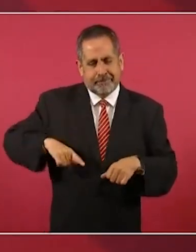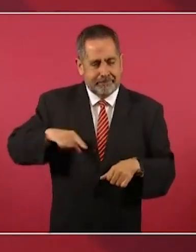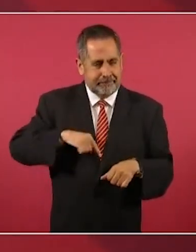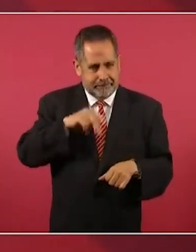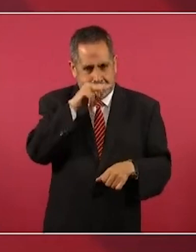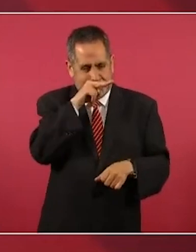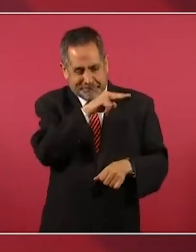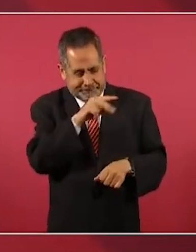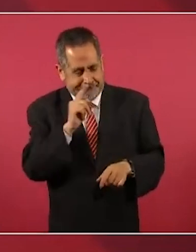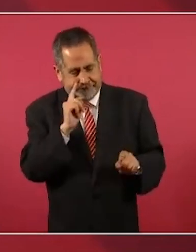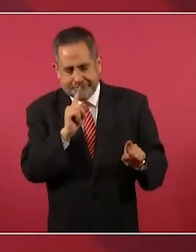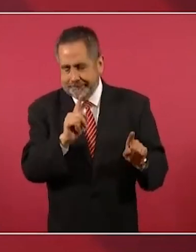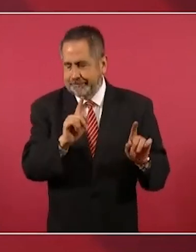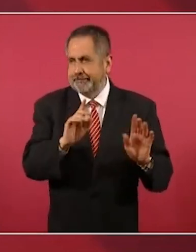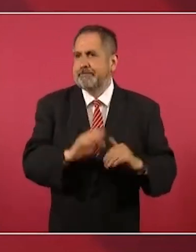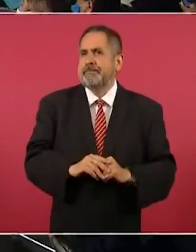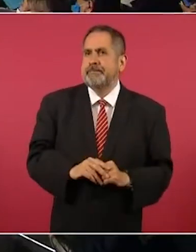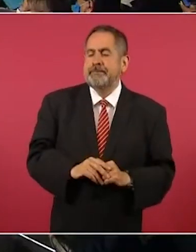Cuando